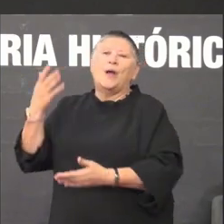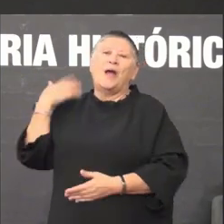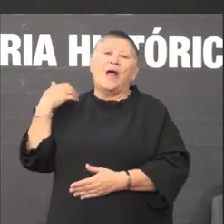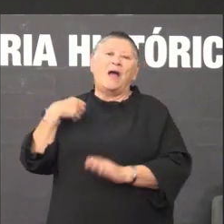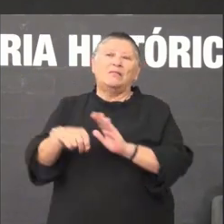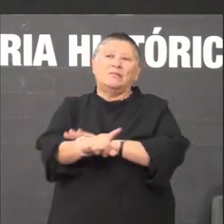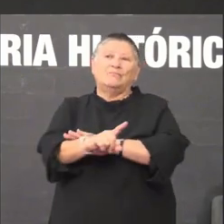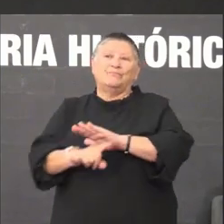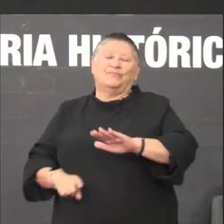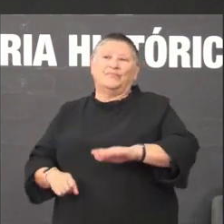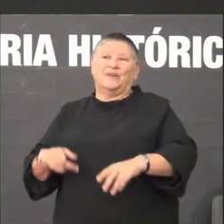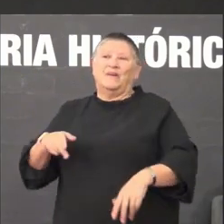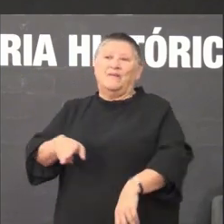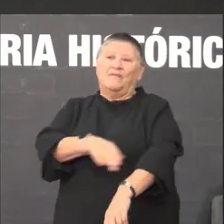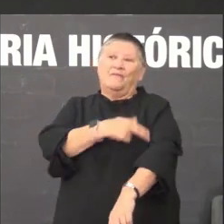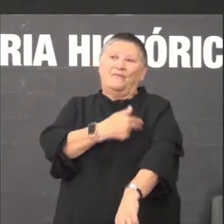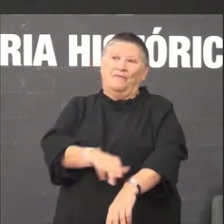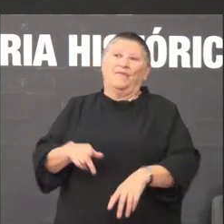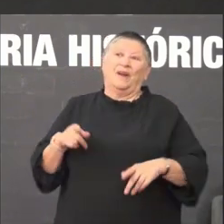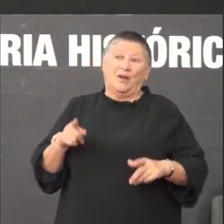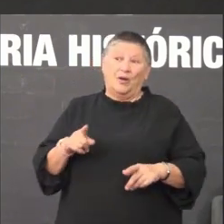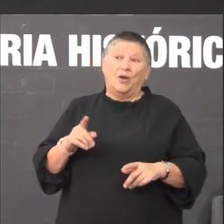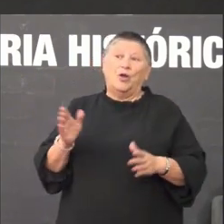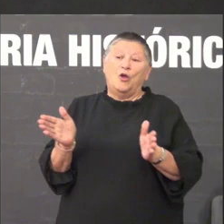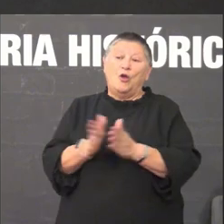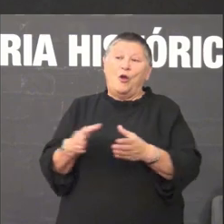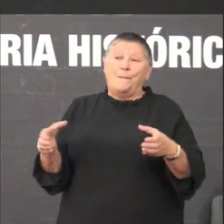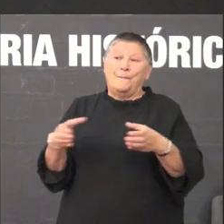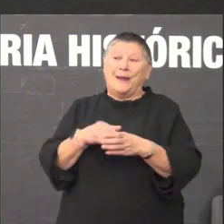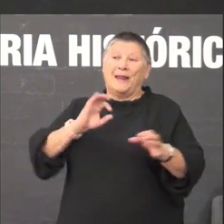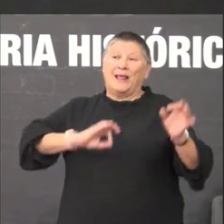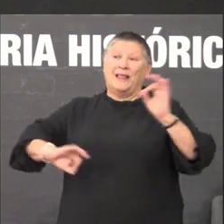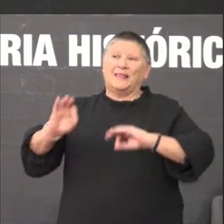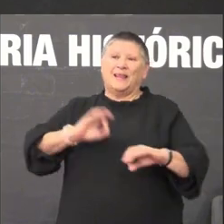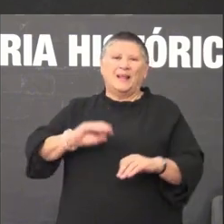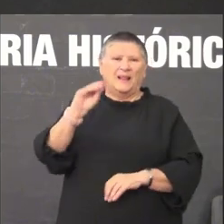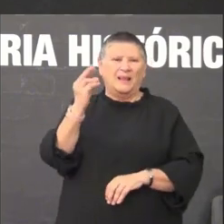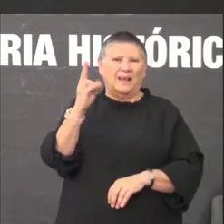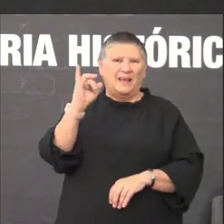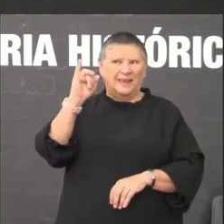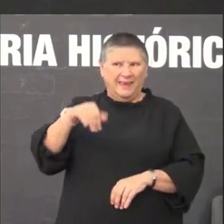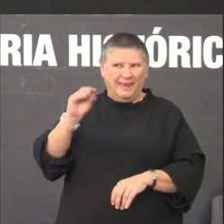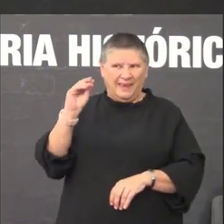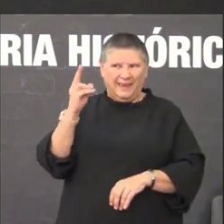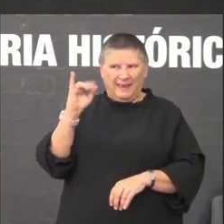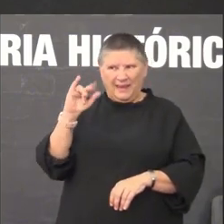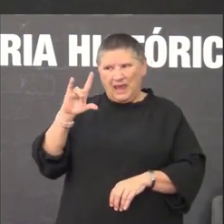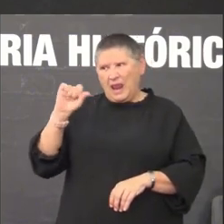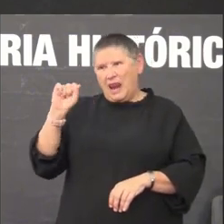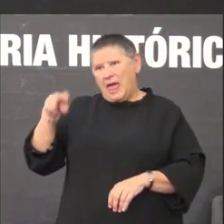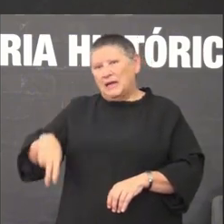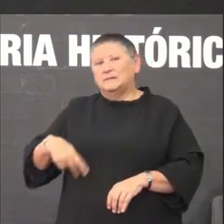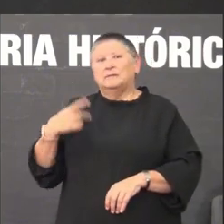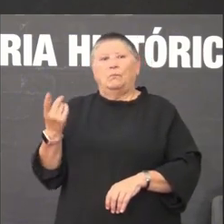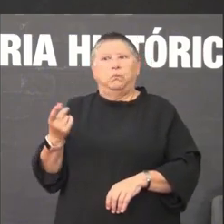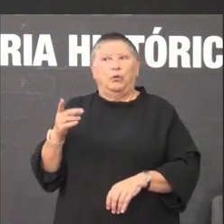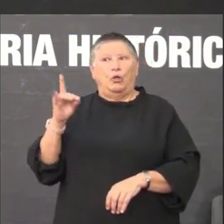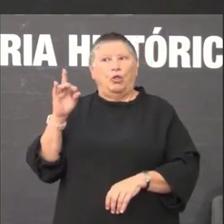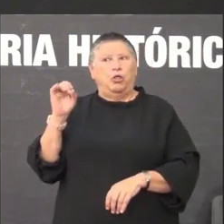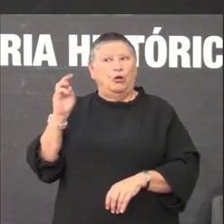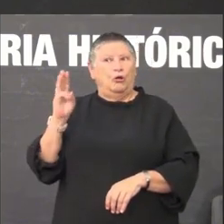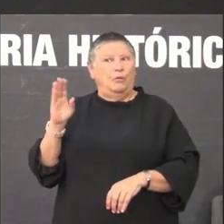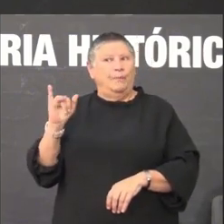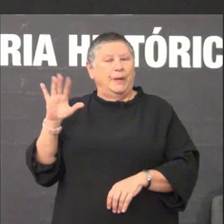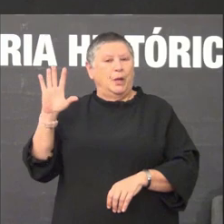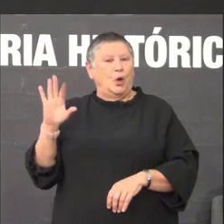franquista a cargo da compañía teatral Os Quinquiláns e tamén coa actuación musical de Lucía César Veloso e Manolo do Pico. O punto